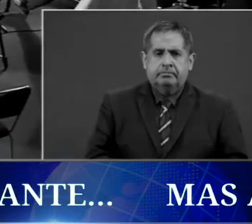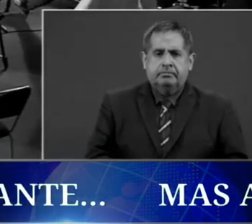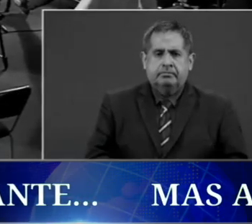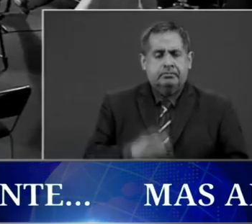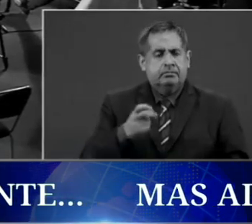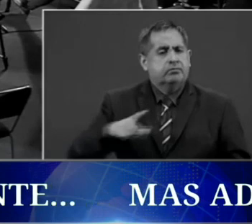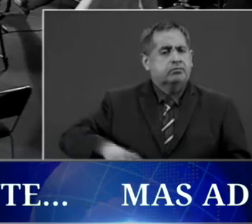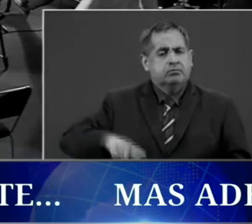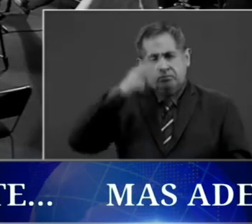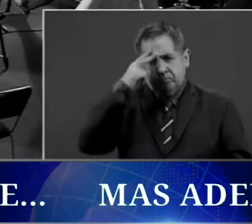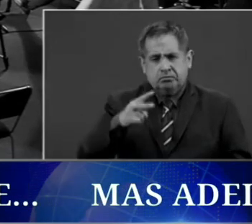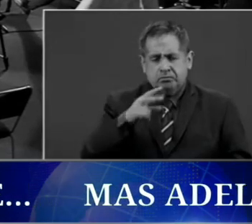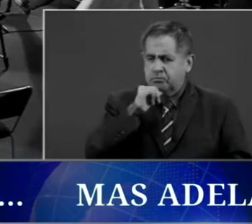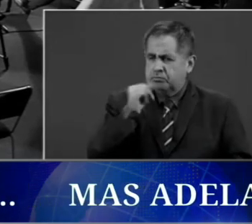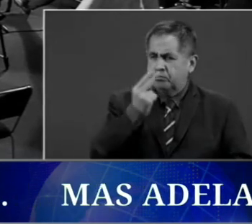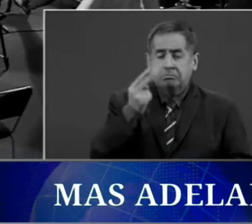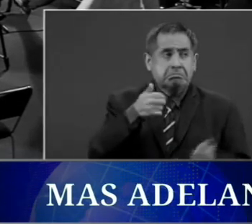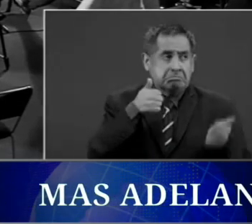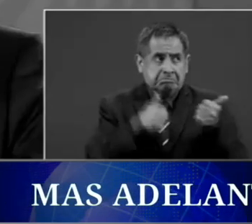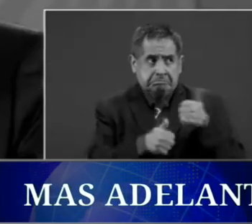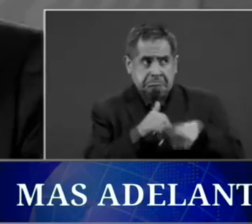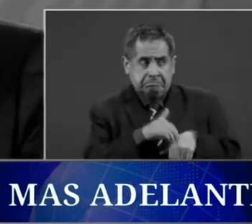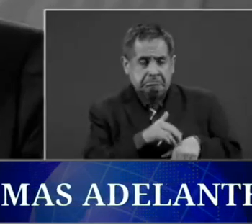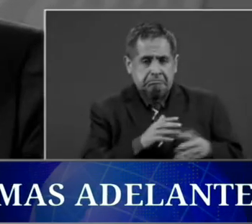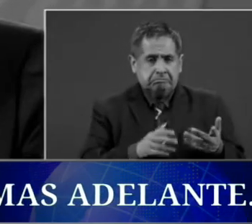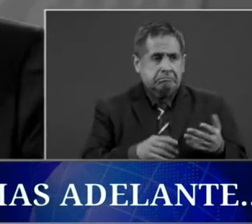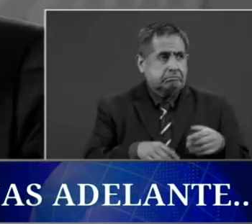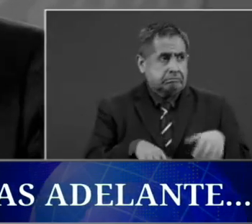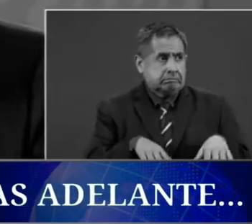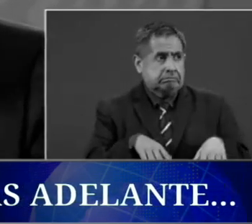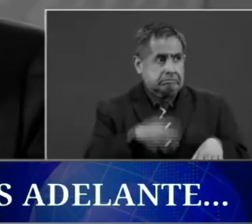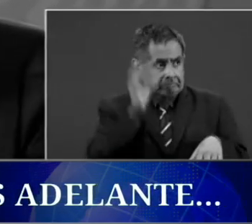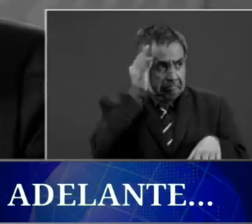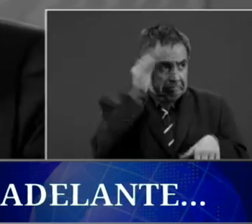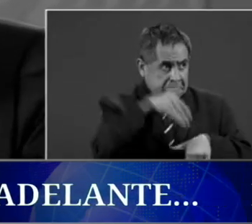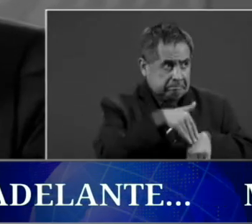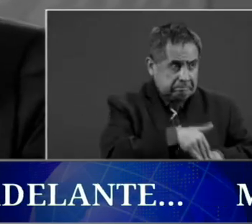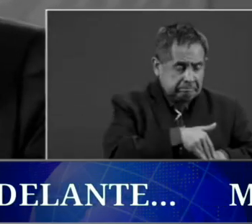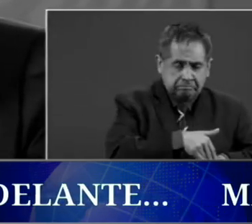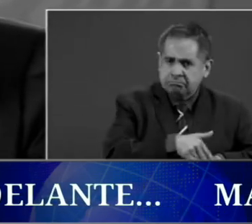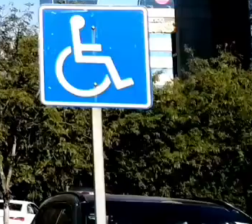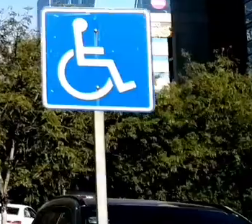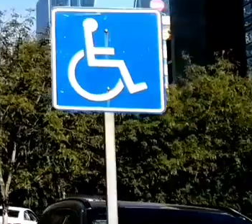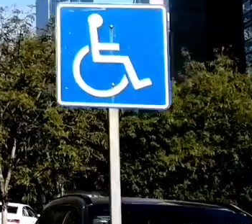El gobierno de México no es pelele de ningún gobierno extranjero.